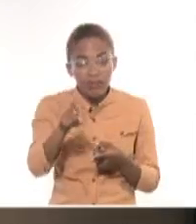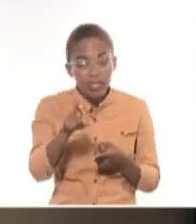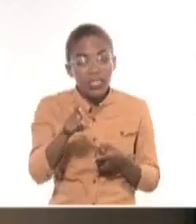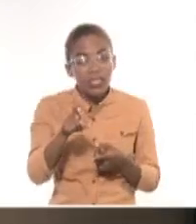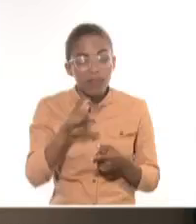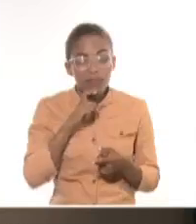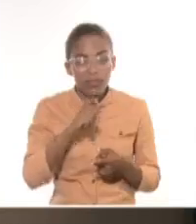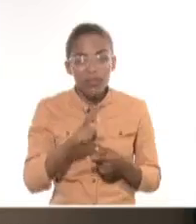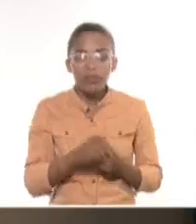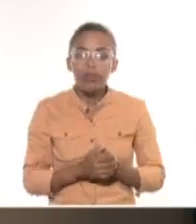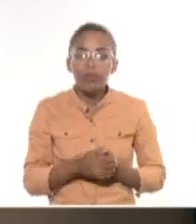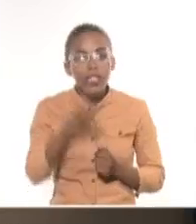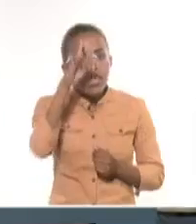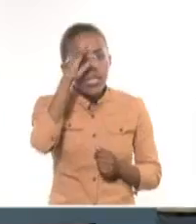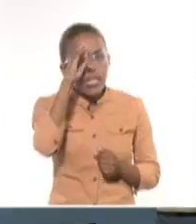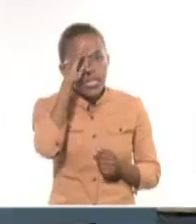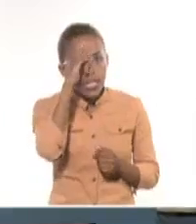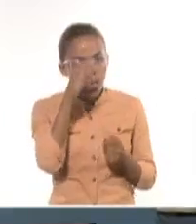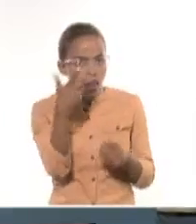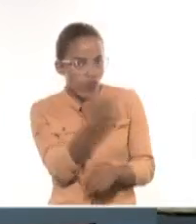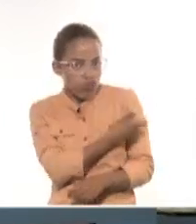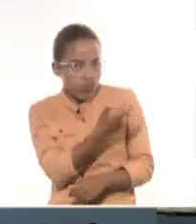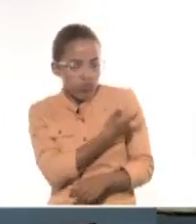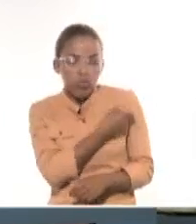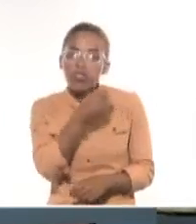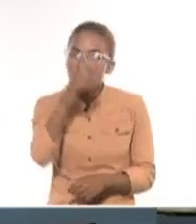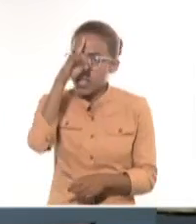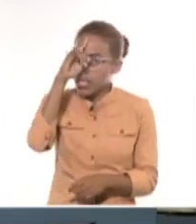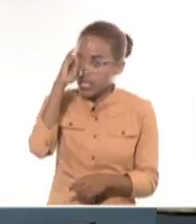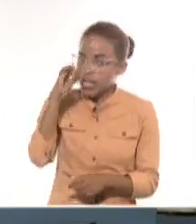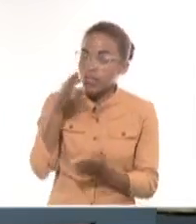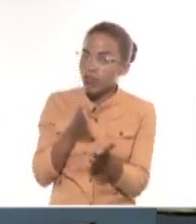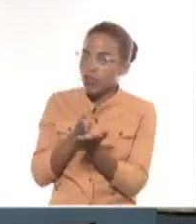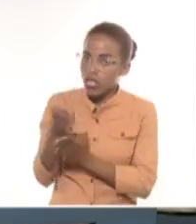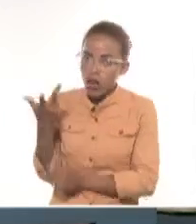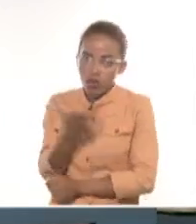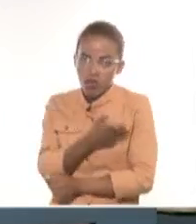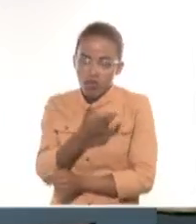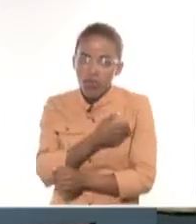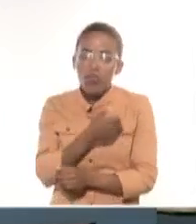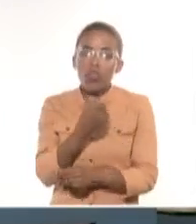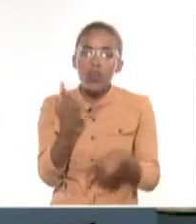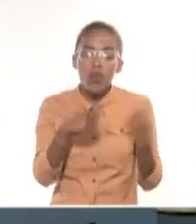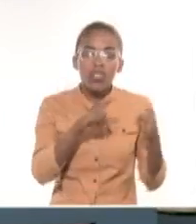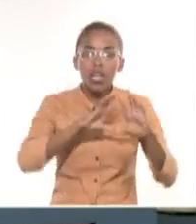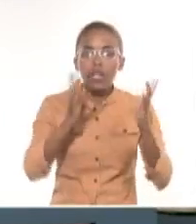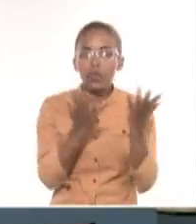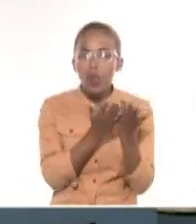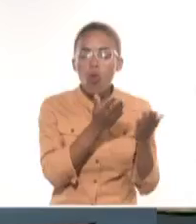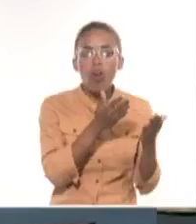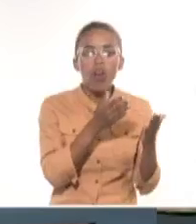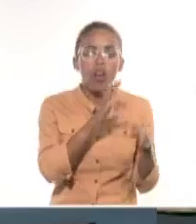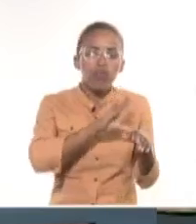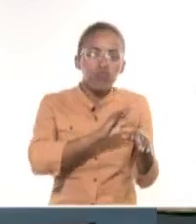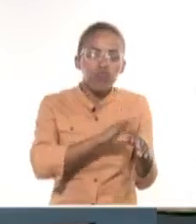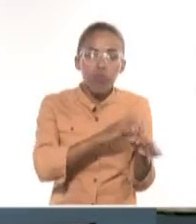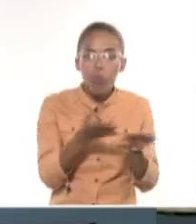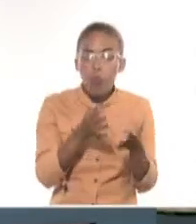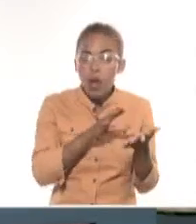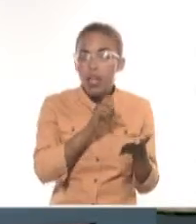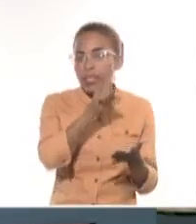vacunación? Sigue la vacunación contra todas las enfermedades que está previsto, que son